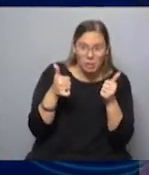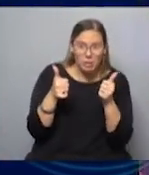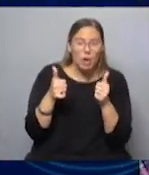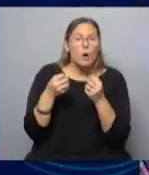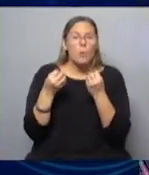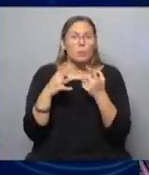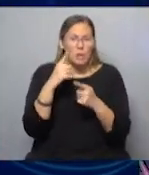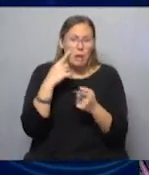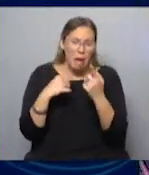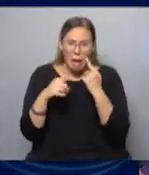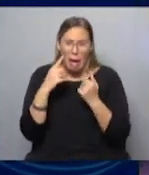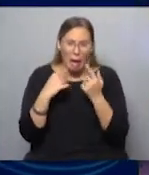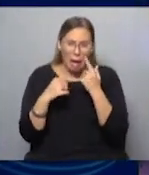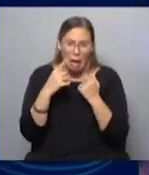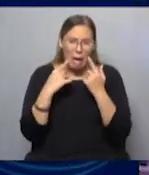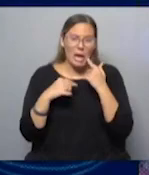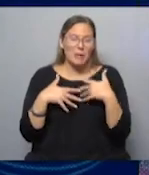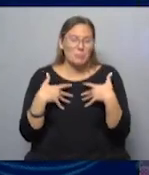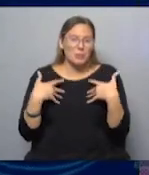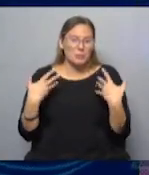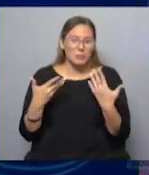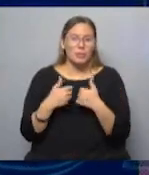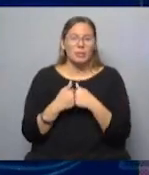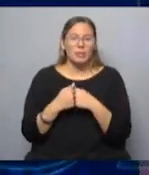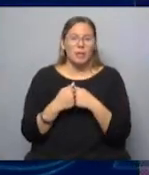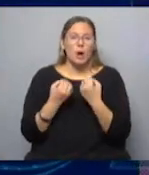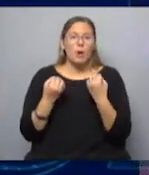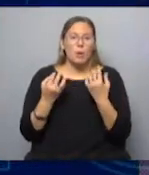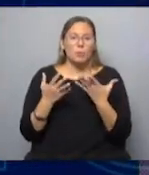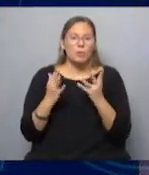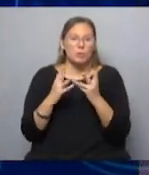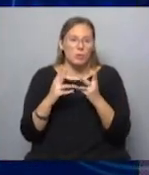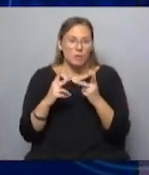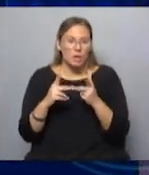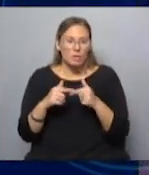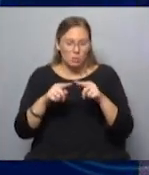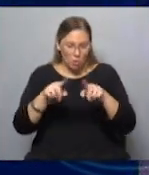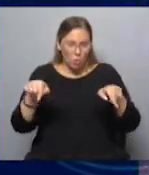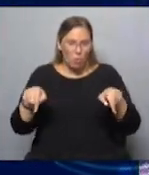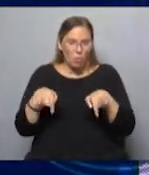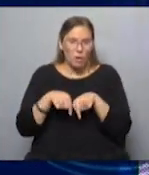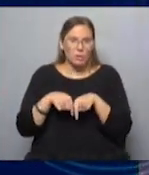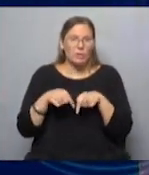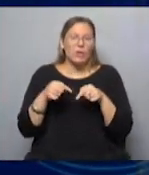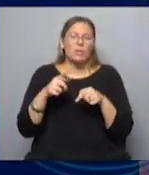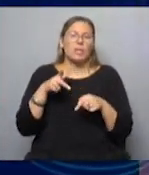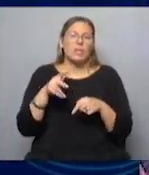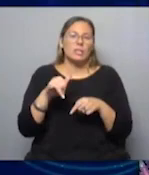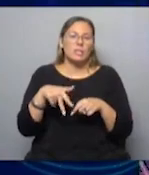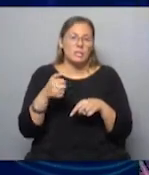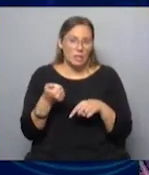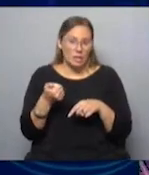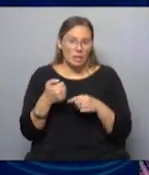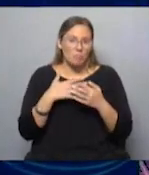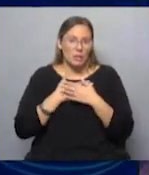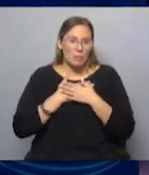sobre cómo lograremos este porque bueno se armó como un cuartito de la china este que para